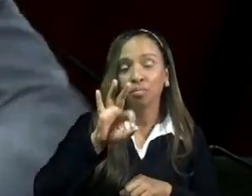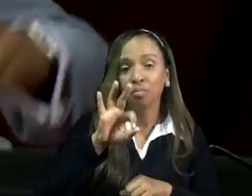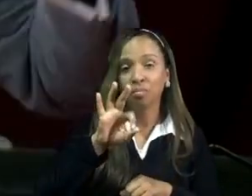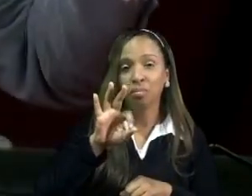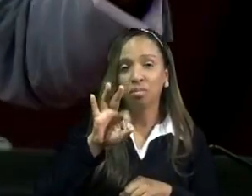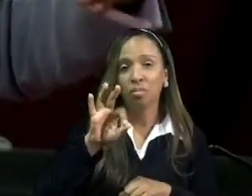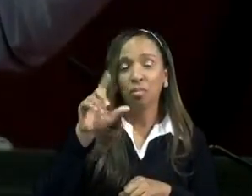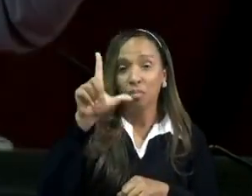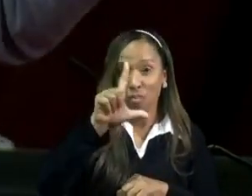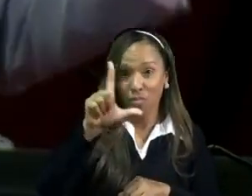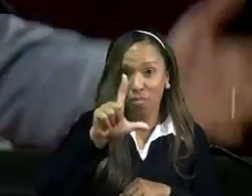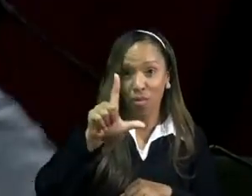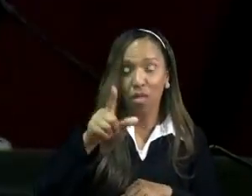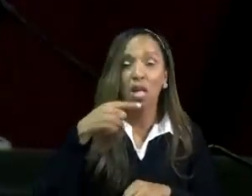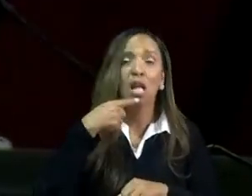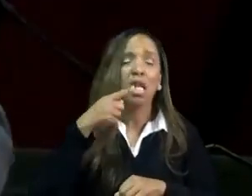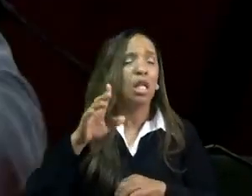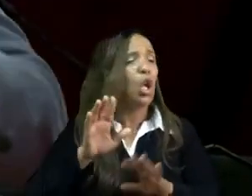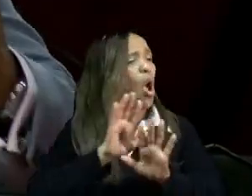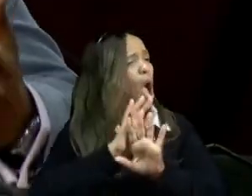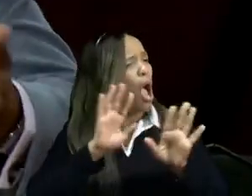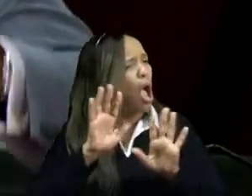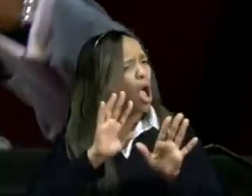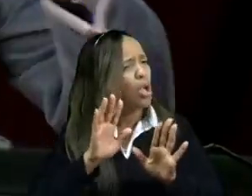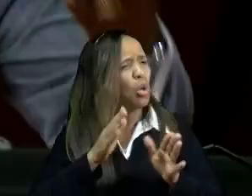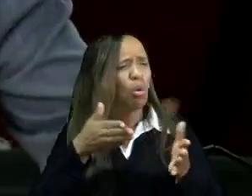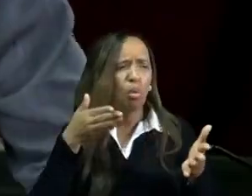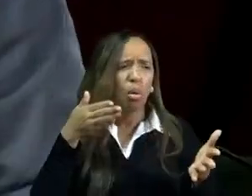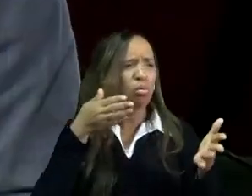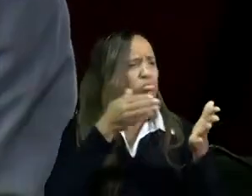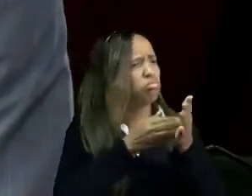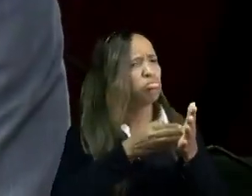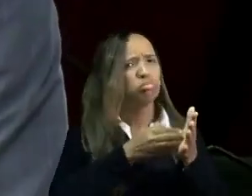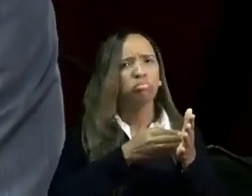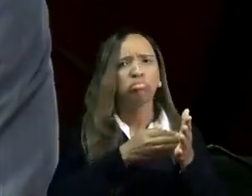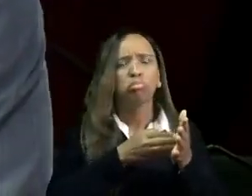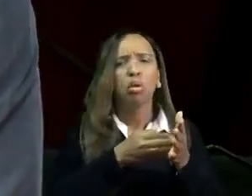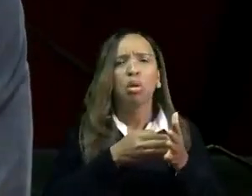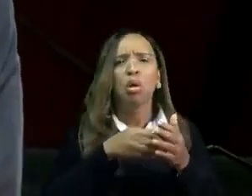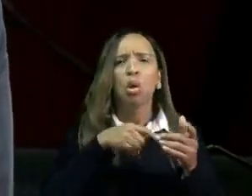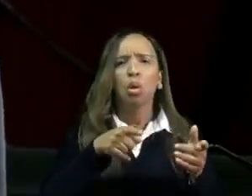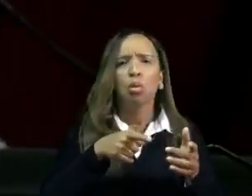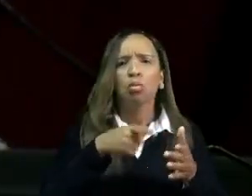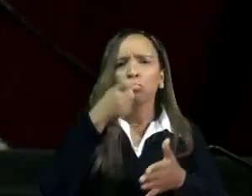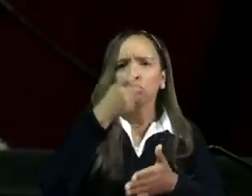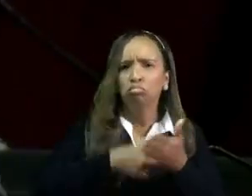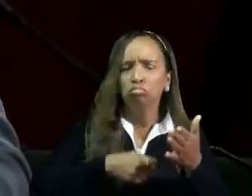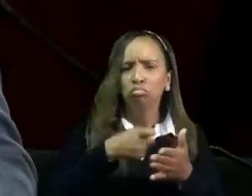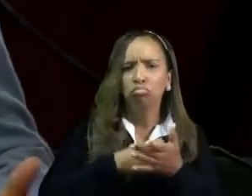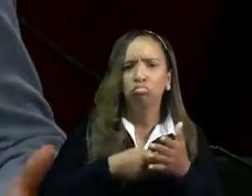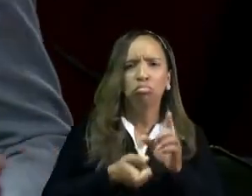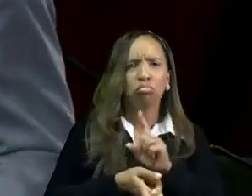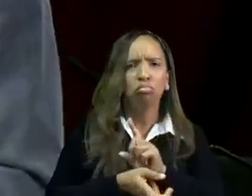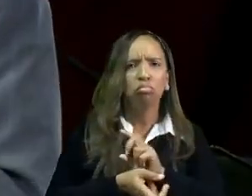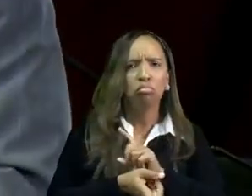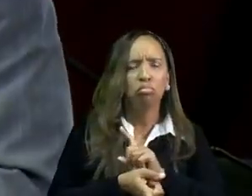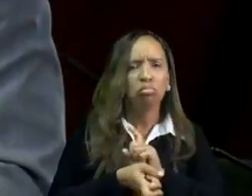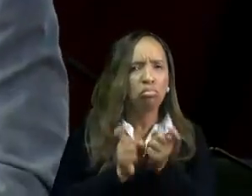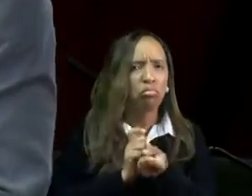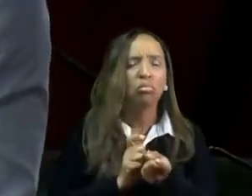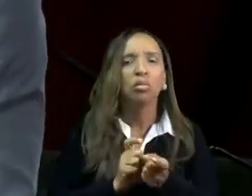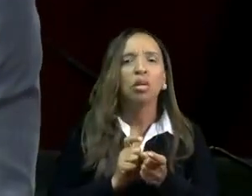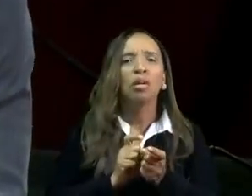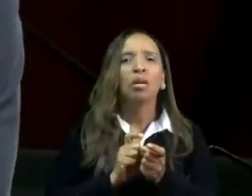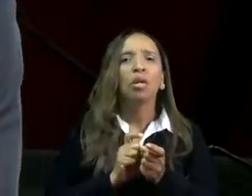Y la compañera Cristina Lizardo, del PLD, se pronuncia en contra de una reforma fiscal. O sea,